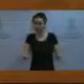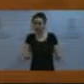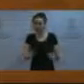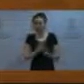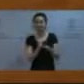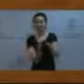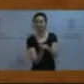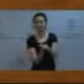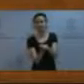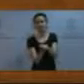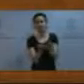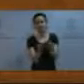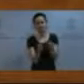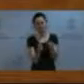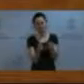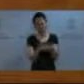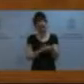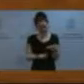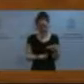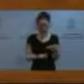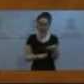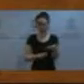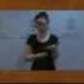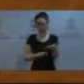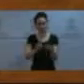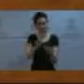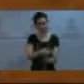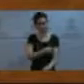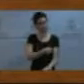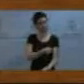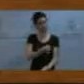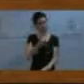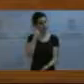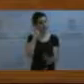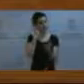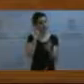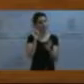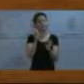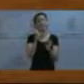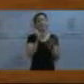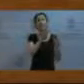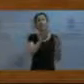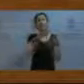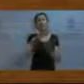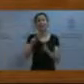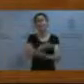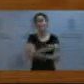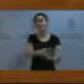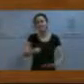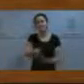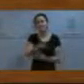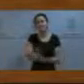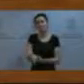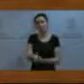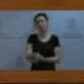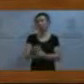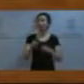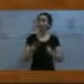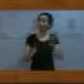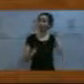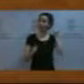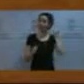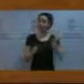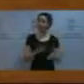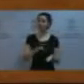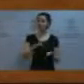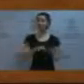expedientes con lagunas. Por cierto, la cifra que se rumorea, 91 millones de euros, coincide con la que